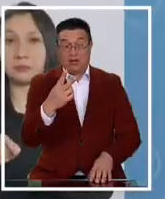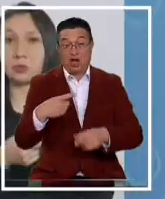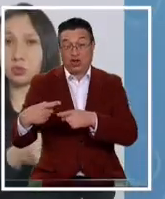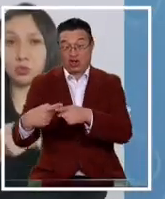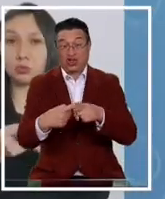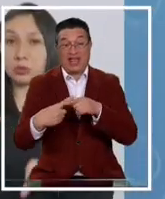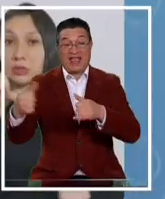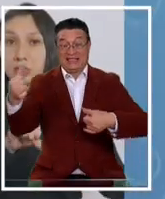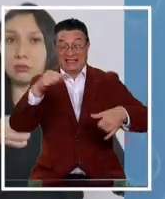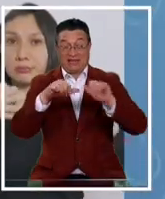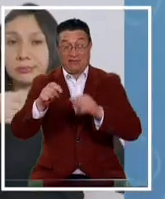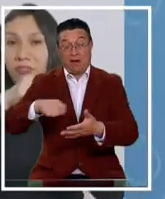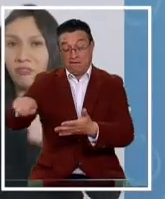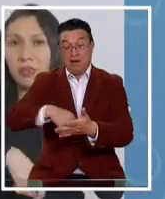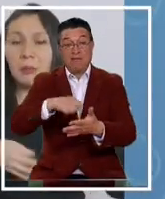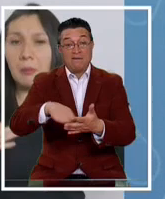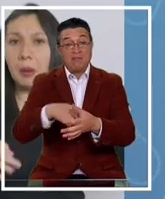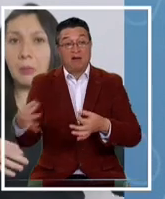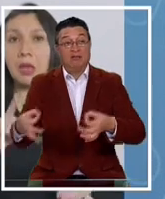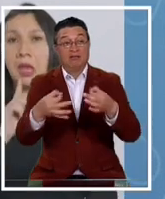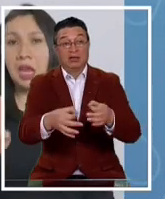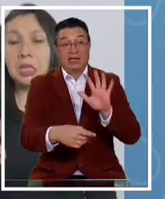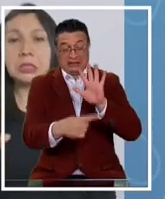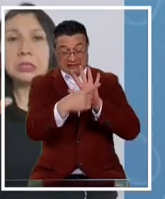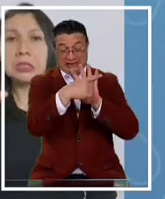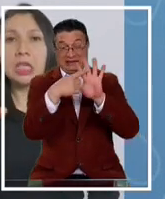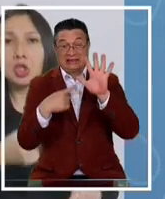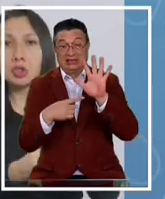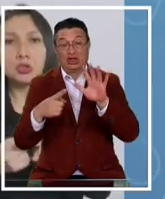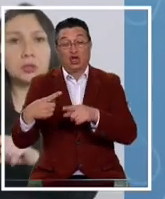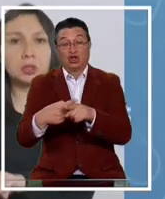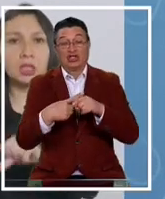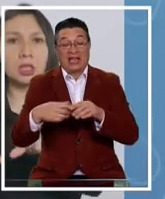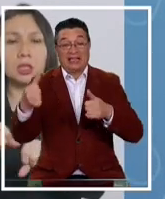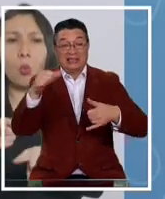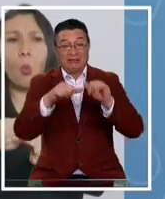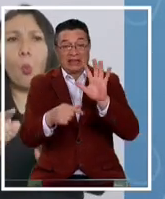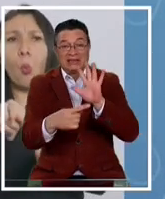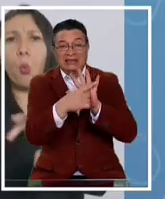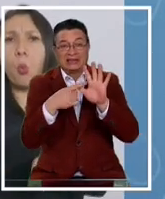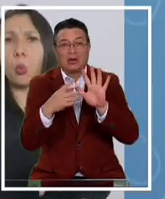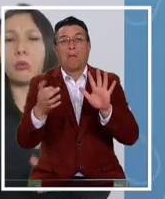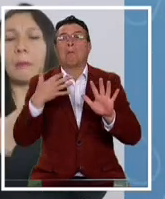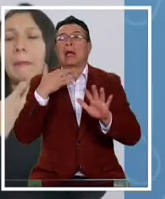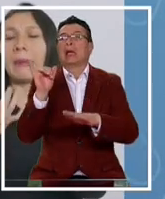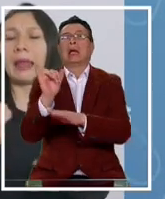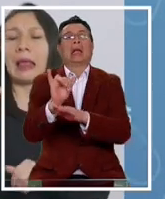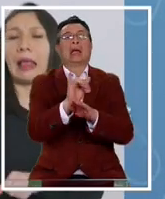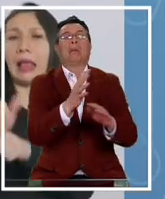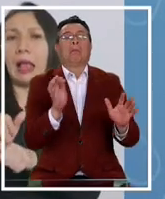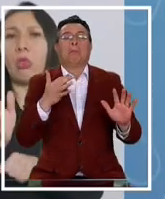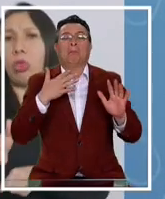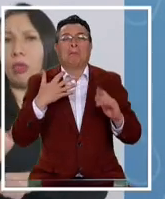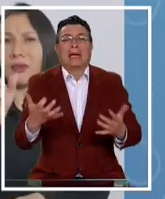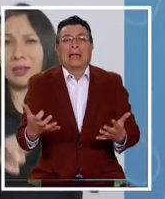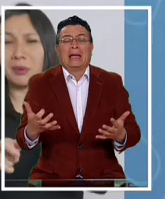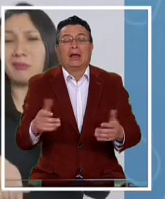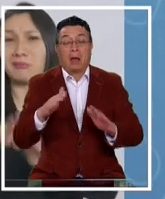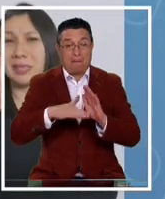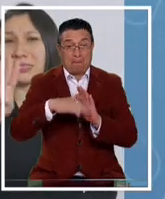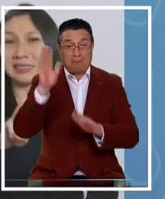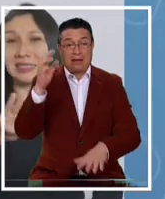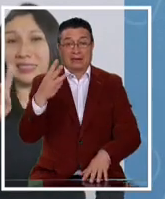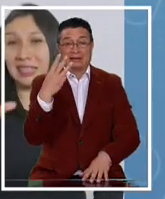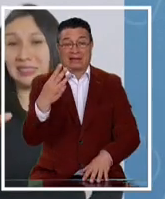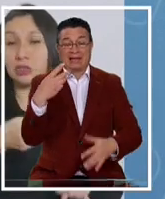sociedades científicas que firman esos papeles. Son 5 sociedades científicas. ¿Para qué seguimos engañando a la gente? Hay más de